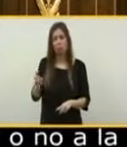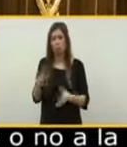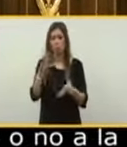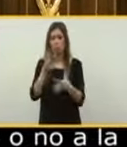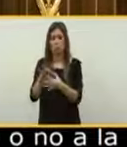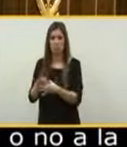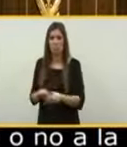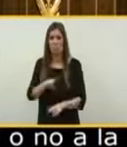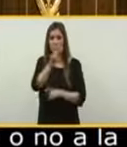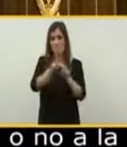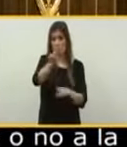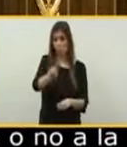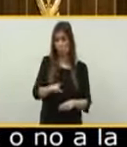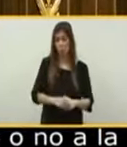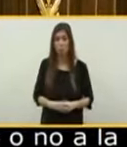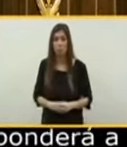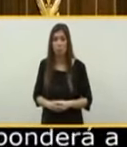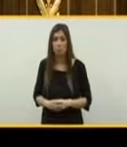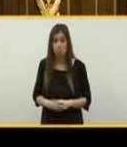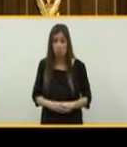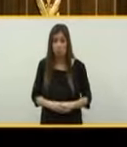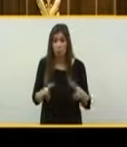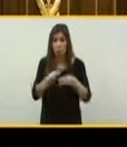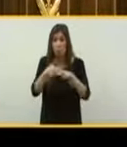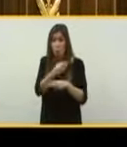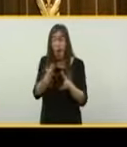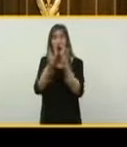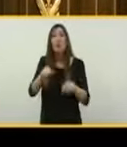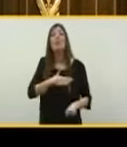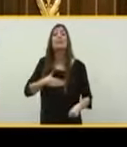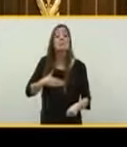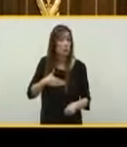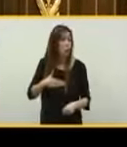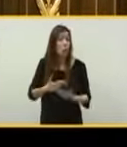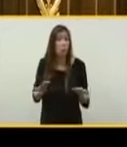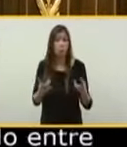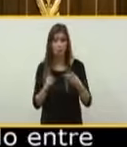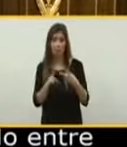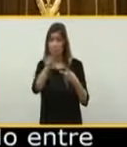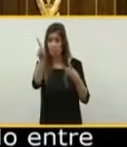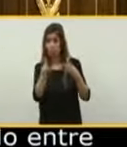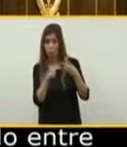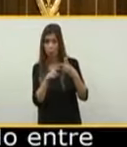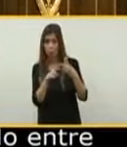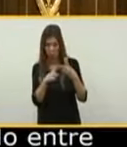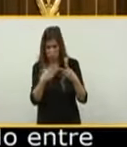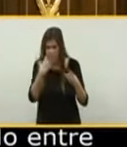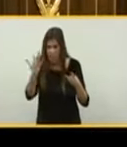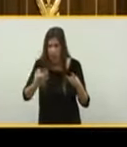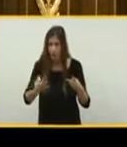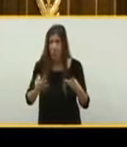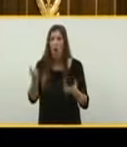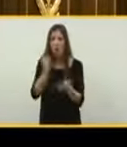primera, ¿queremos un acuerdo entre partidos sí o no? La segunda, ¿queremos realmente impedir unas nuevas